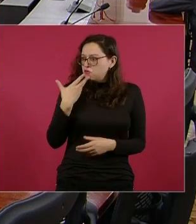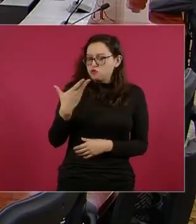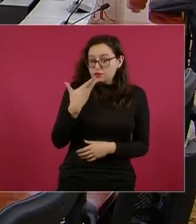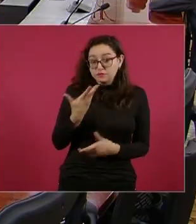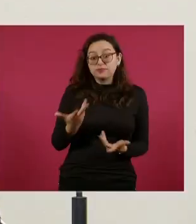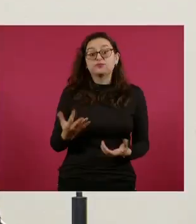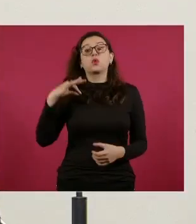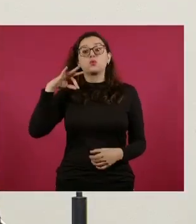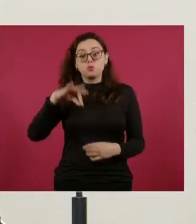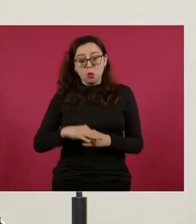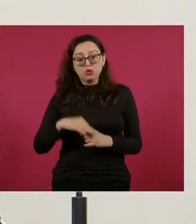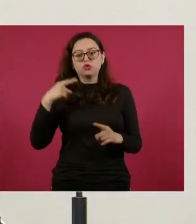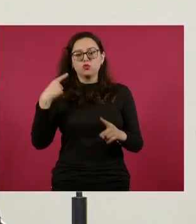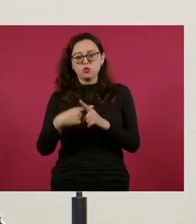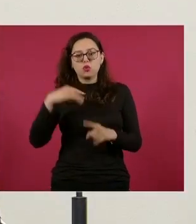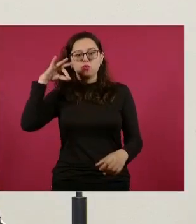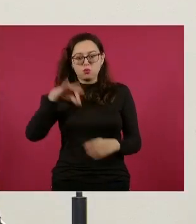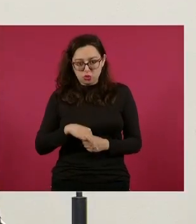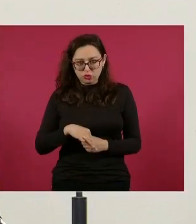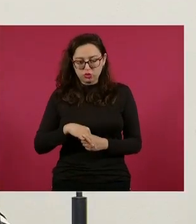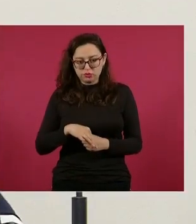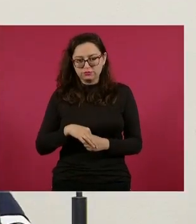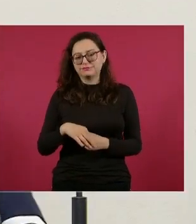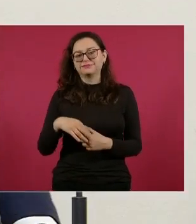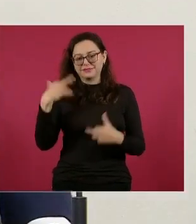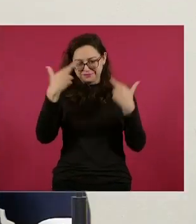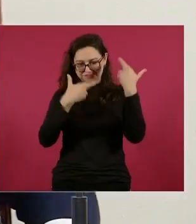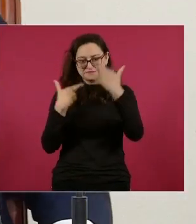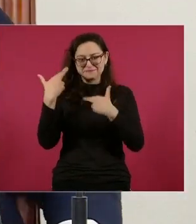voto por voto, casilla por casilla.